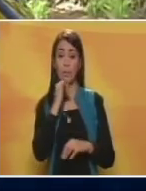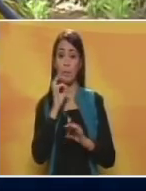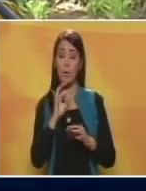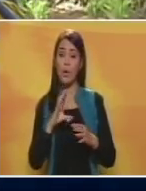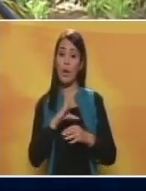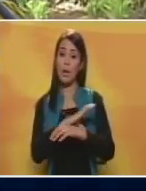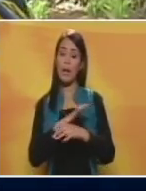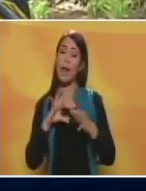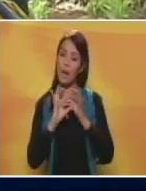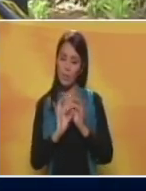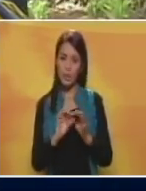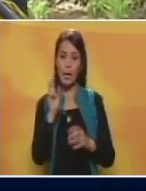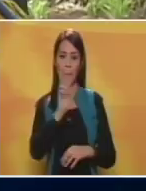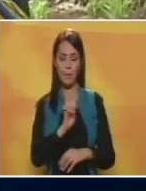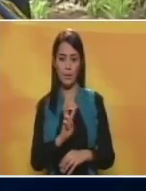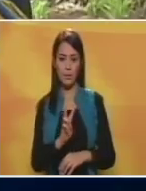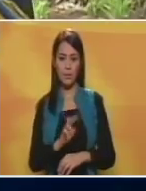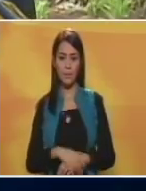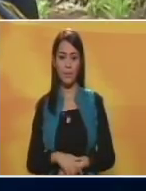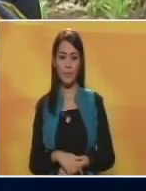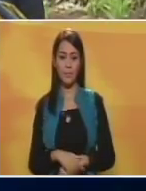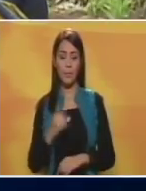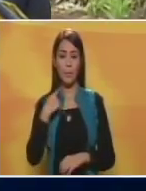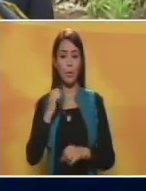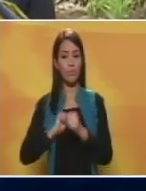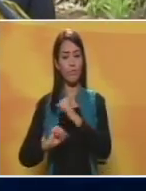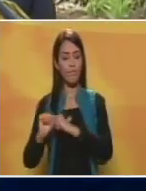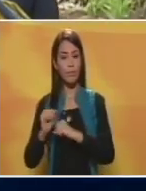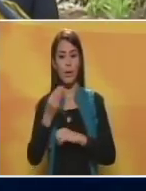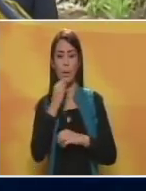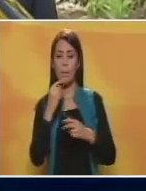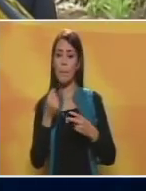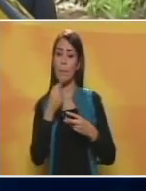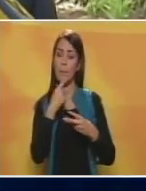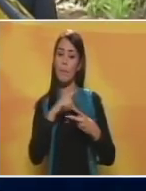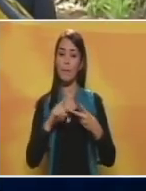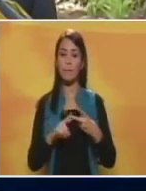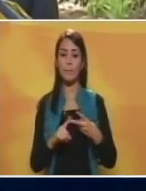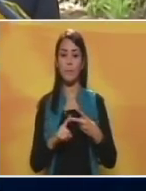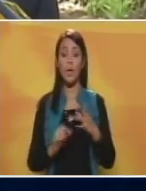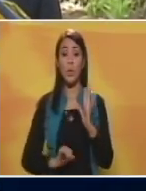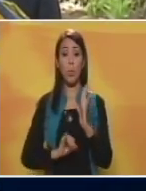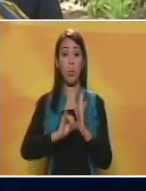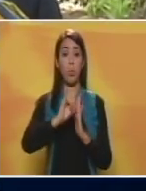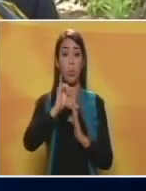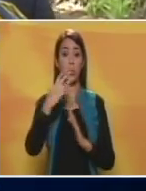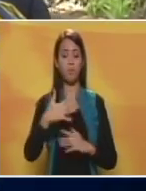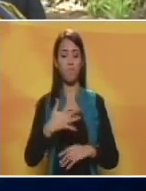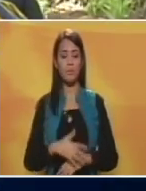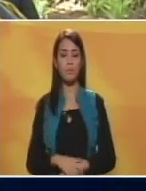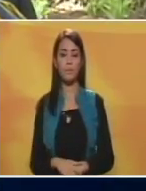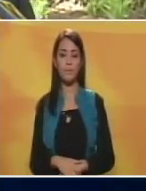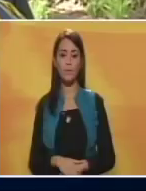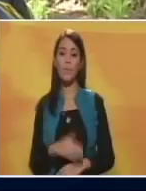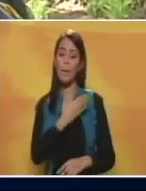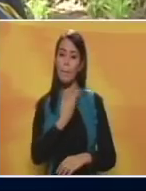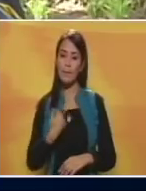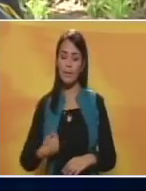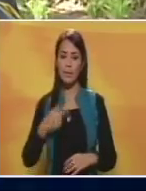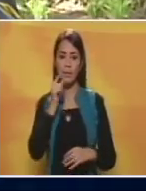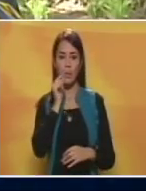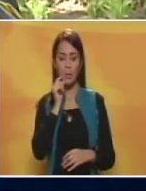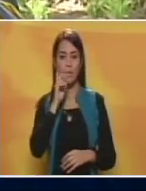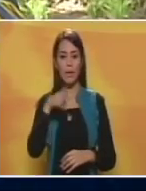de los venezolanos y por eso es necesario derrotar el desabastecimiento de medicinas, alimentos y la inflación. Para el presidente del IFEDEC, el candidato